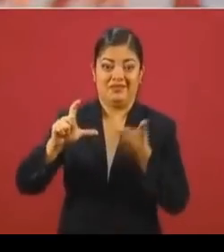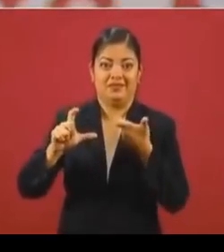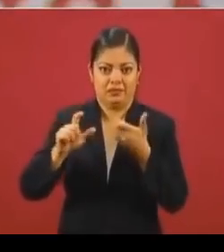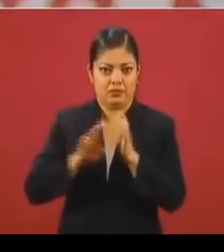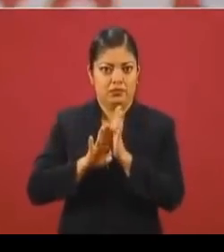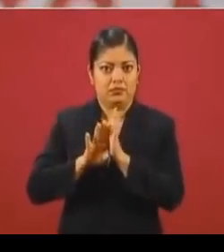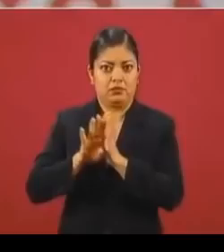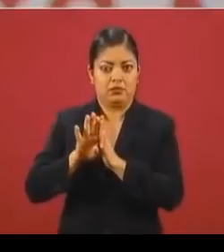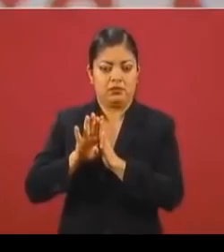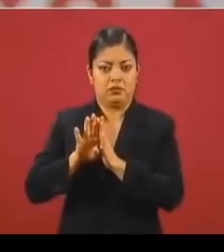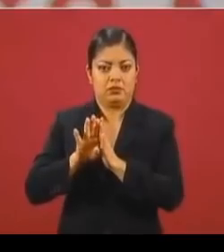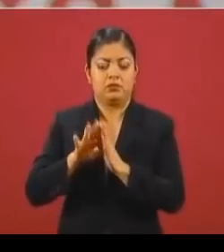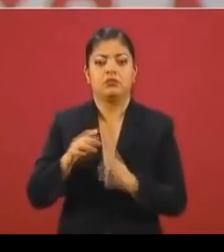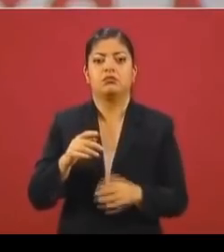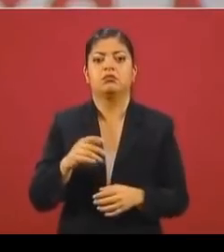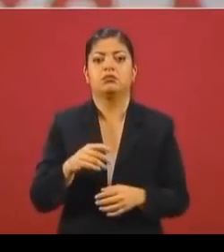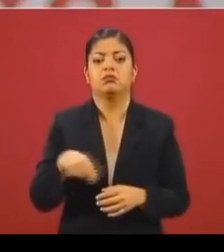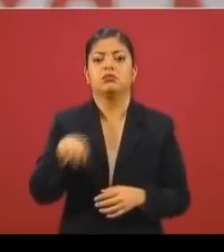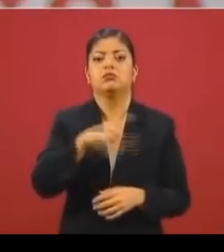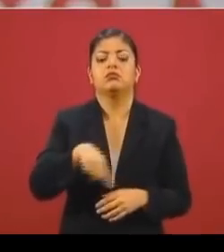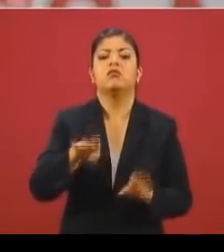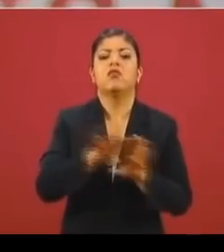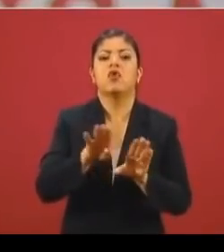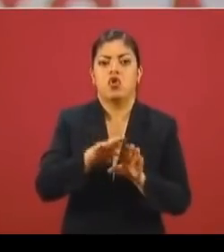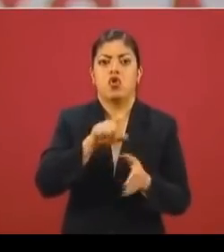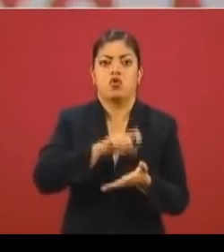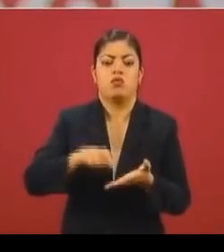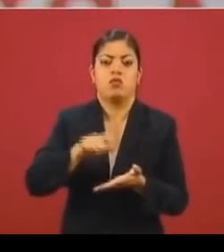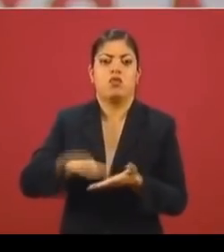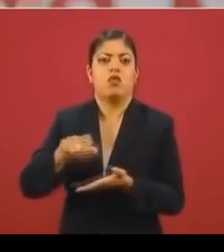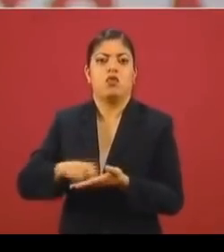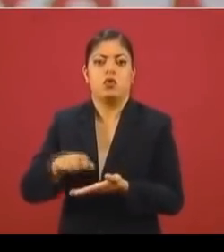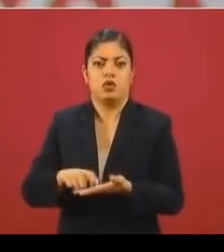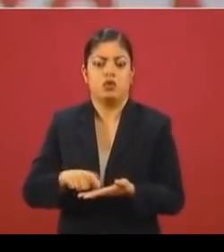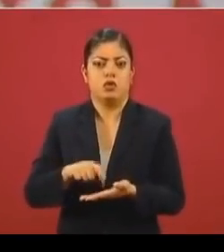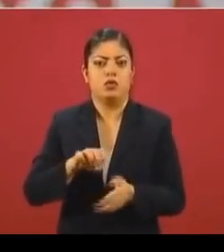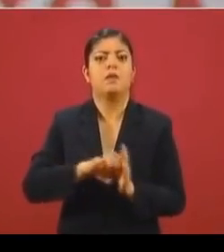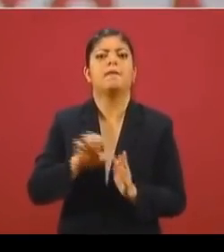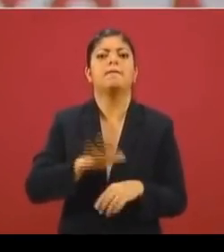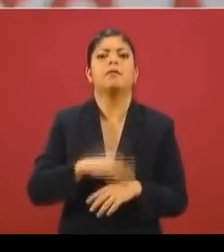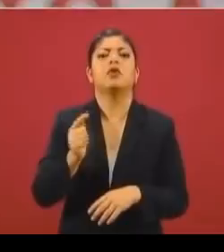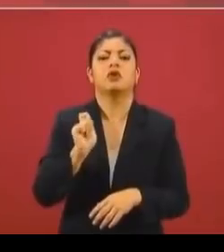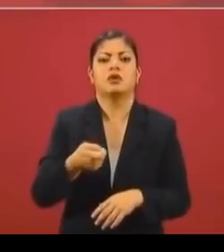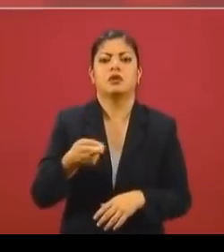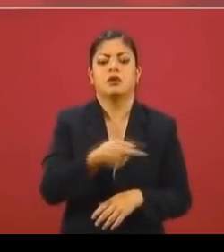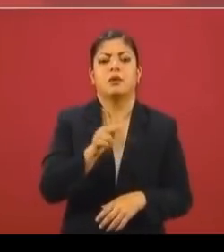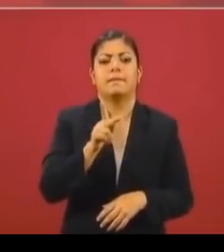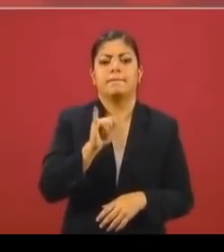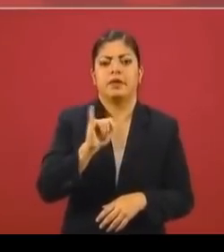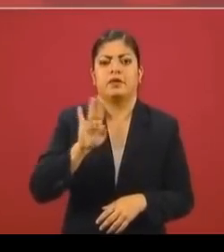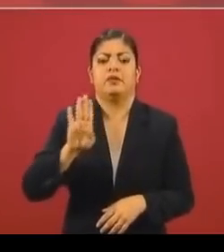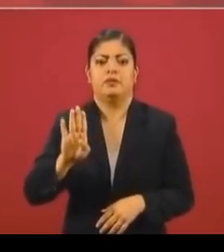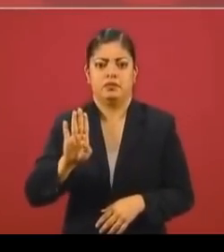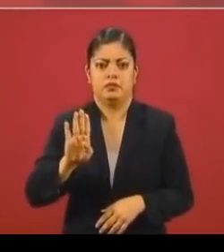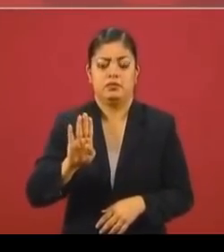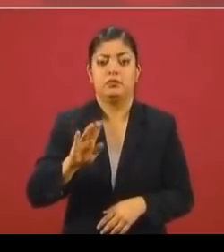si todo se queda en la compra? Porque también eso es Producto Interno Bruto. Si se compra un